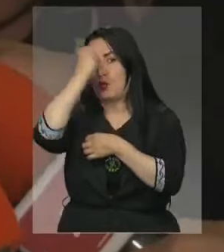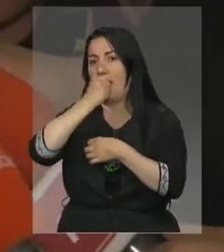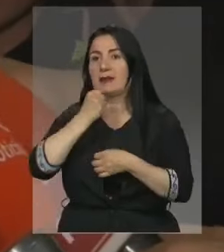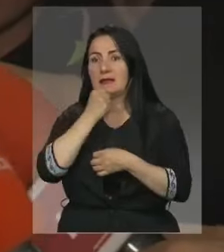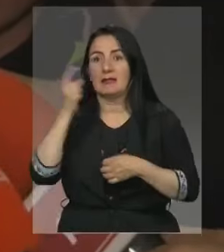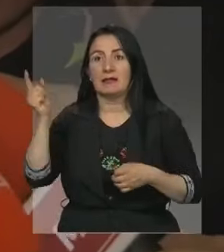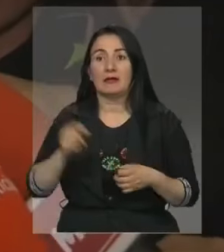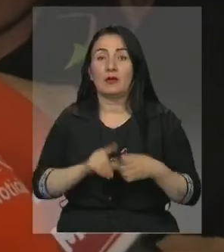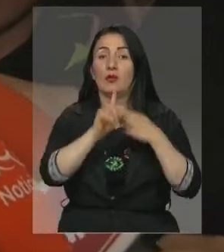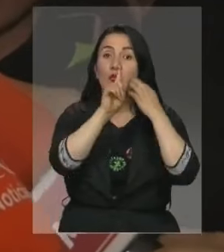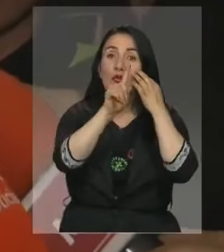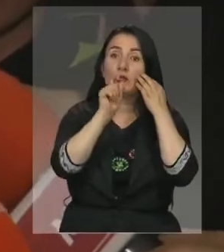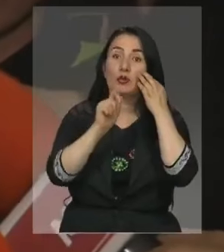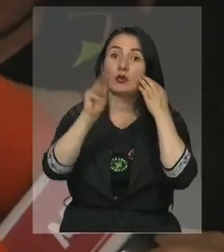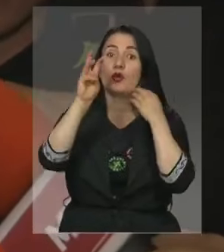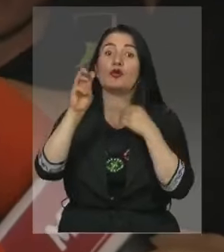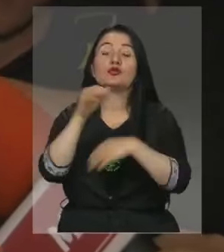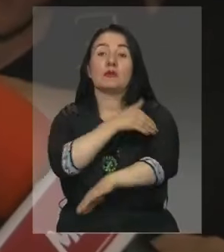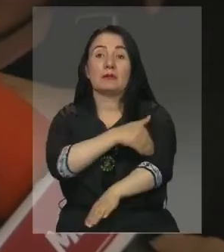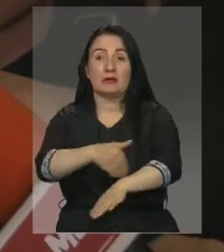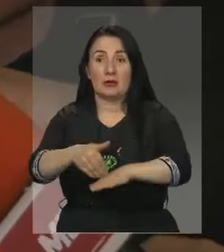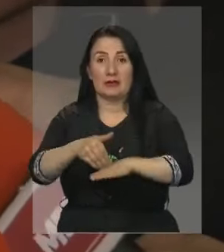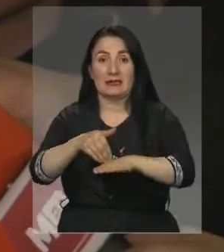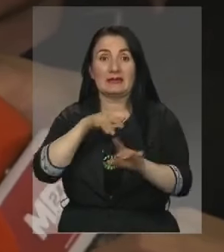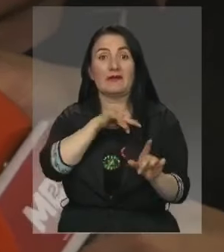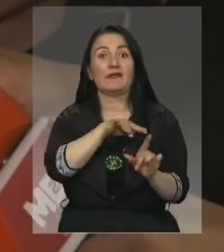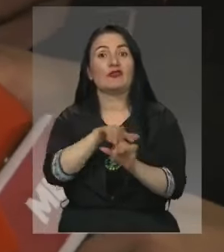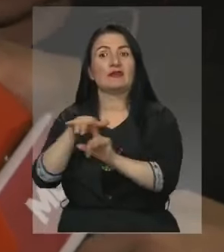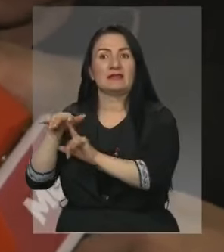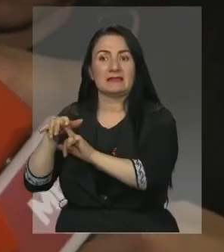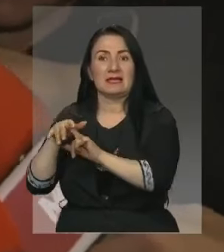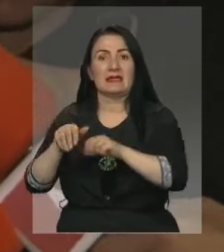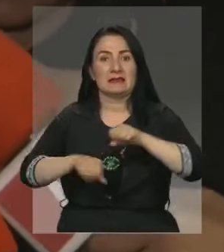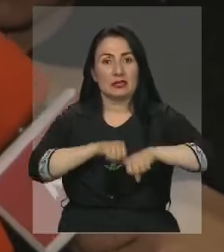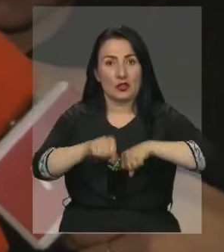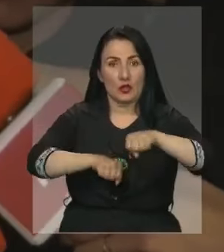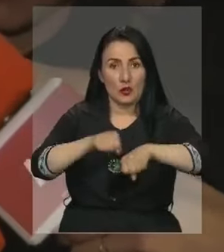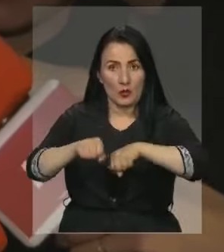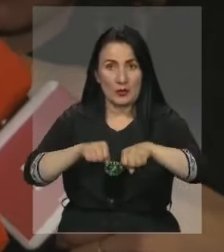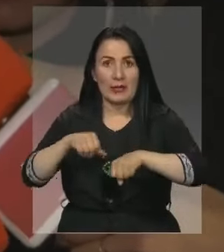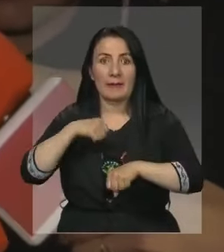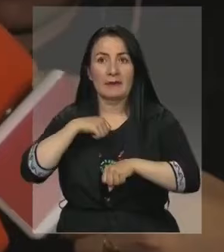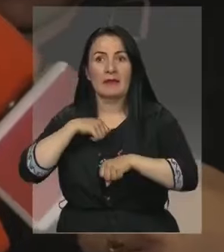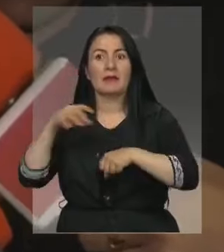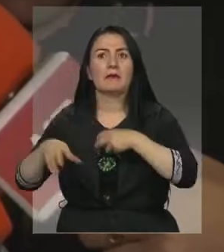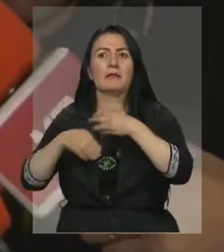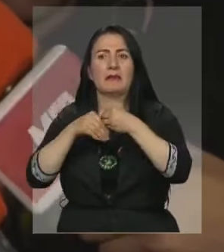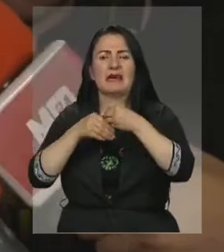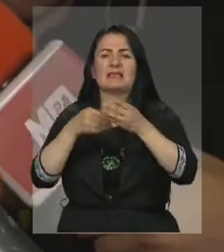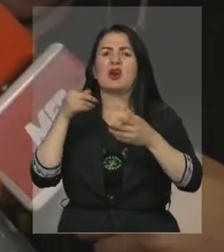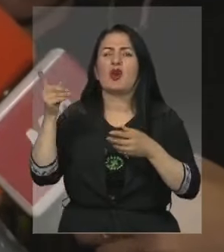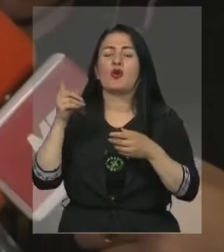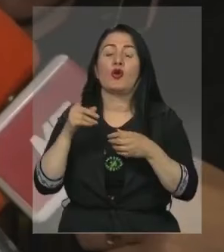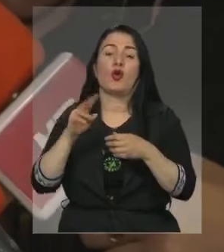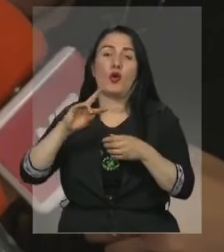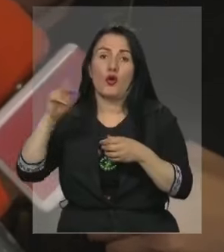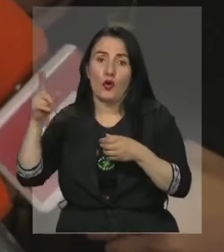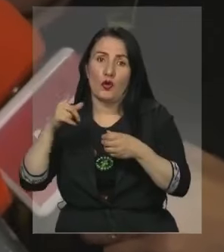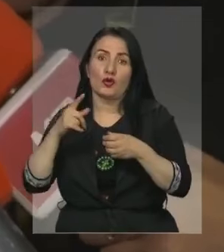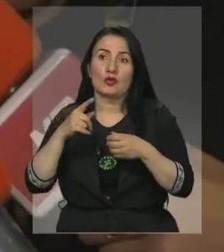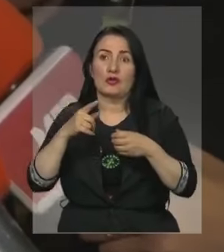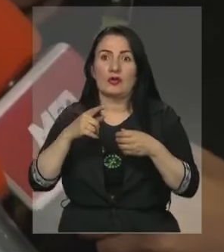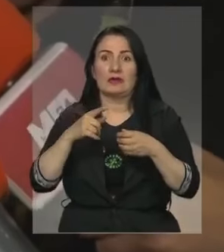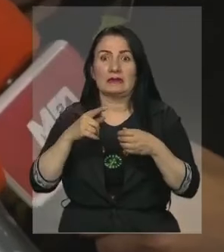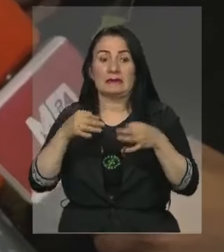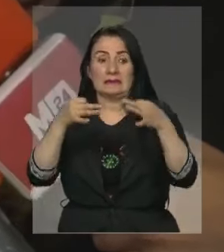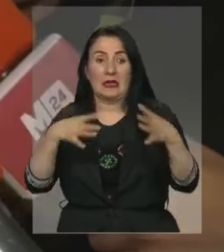beneficiar a 1.8 millones de personas en el área de influencia, tiene ciclorruta. La ciudadanía nos ha pedido que la complementemos, obviamente, con esfuerzos en